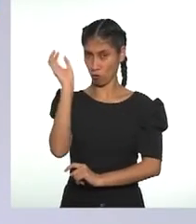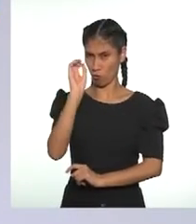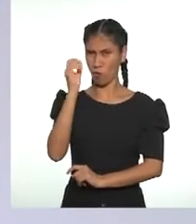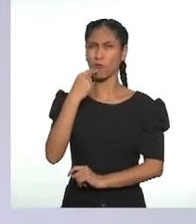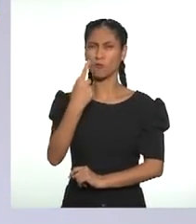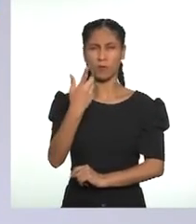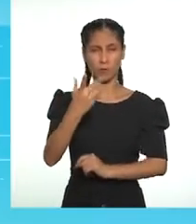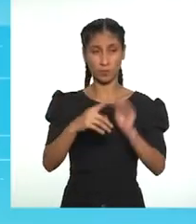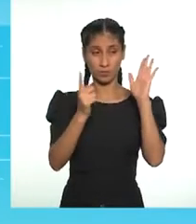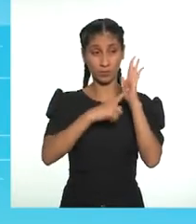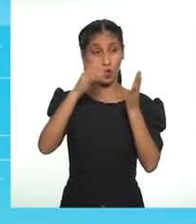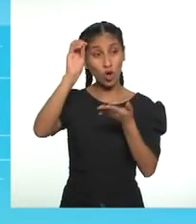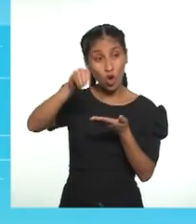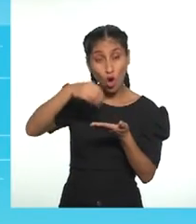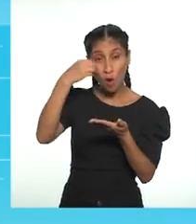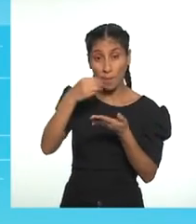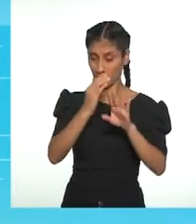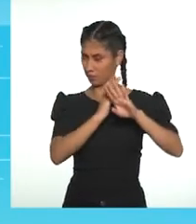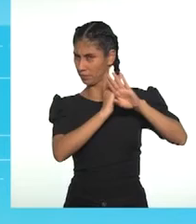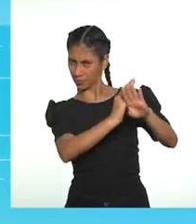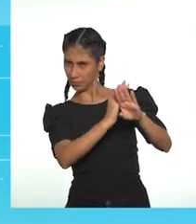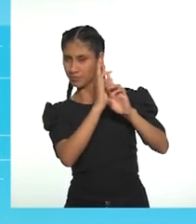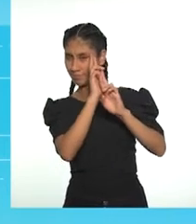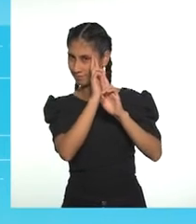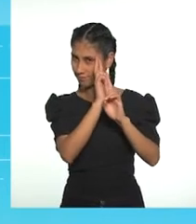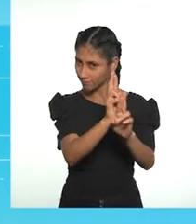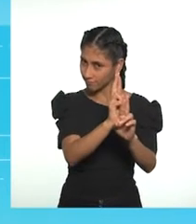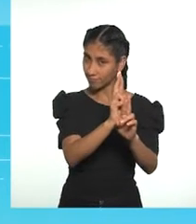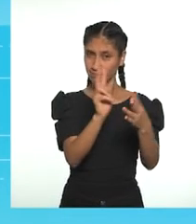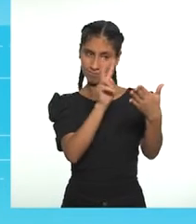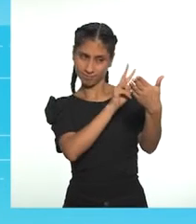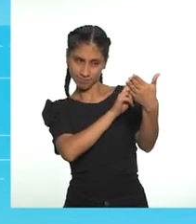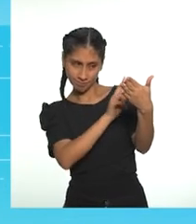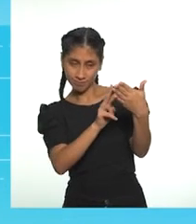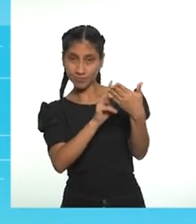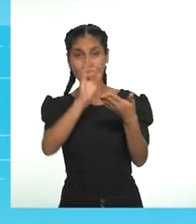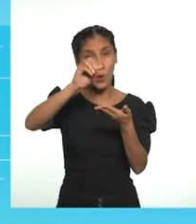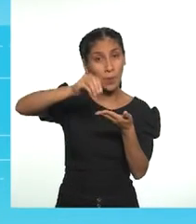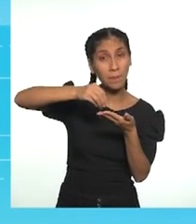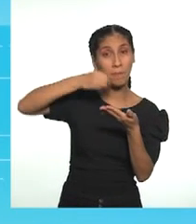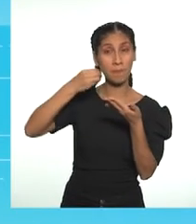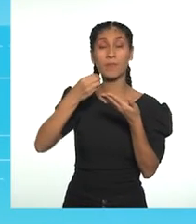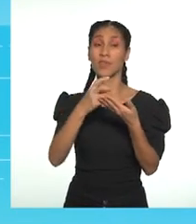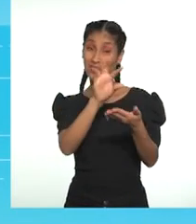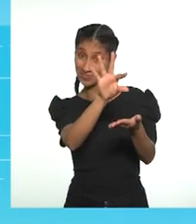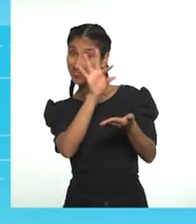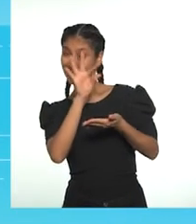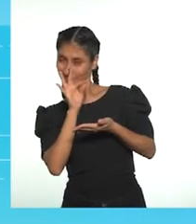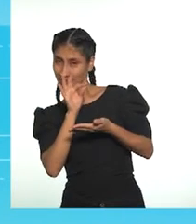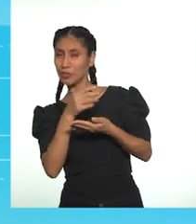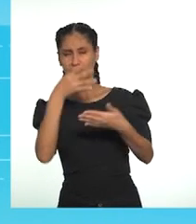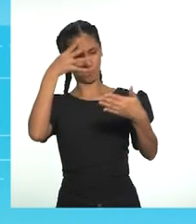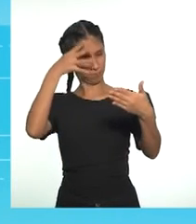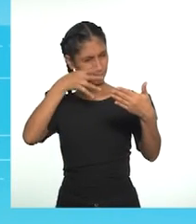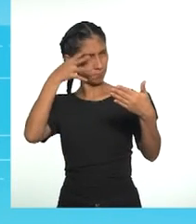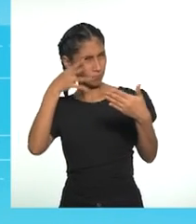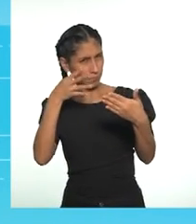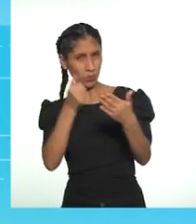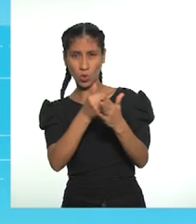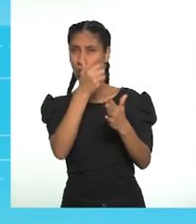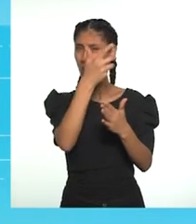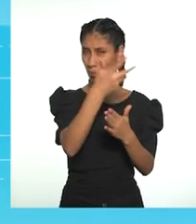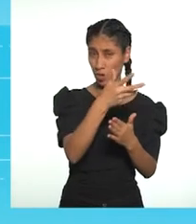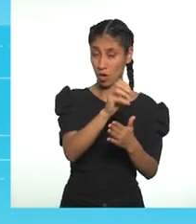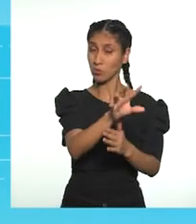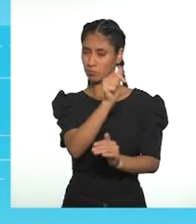transmiten orden o pedido son come, evita, respeta, revisa, consume, prefiere,